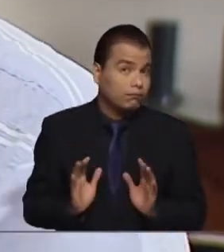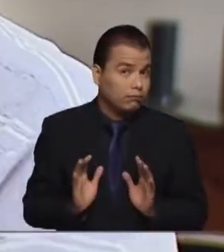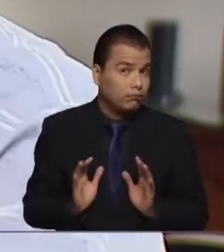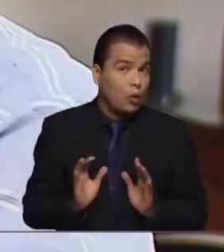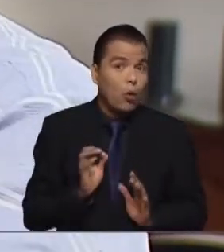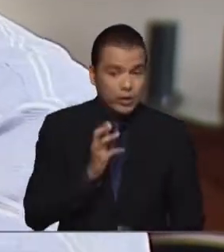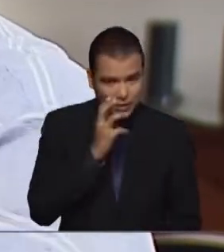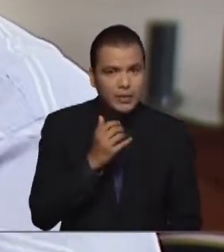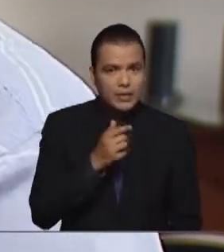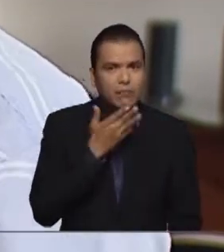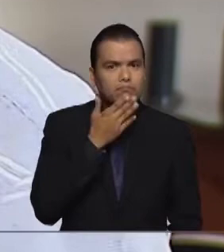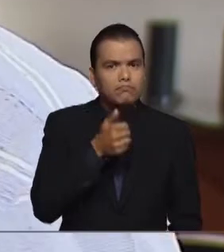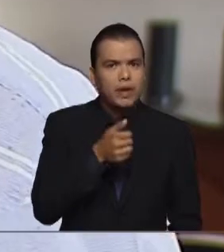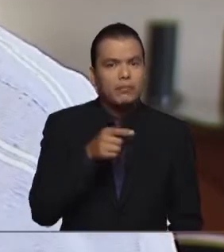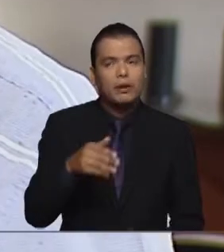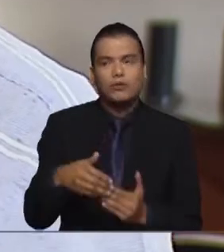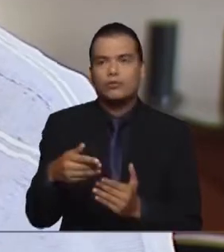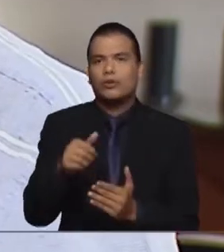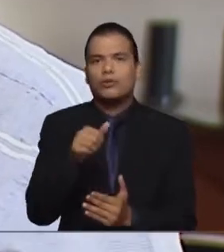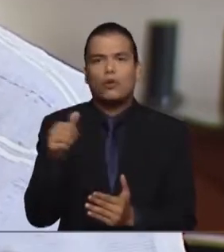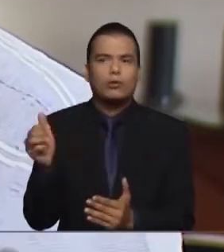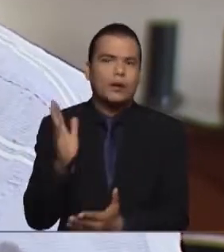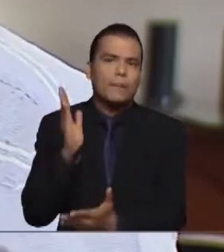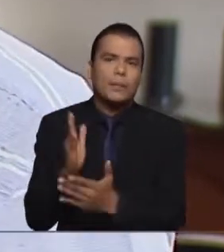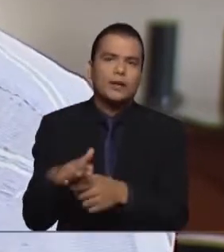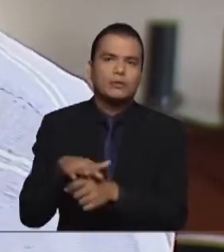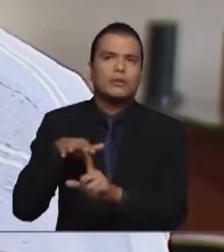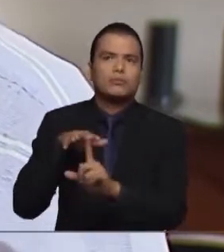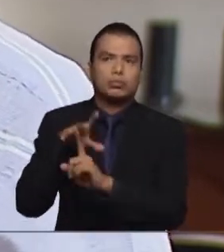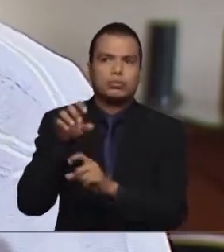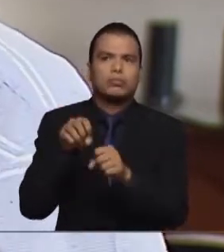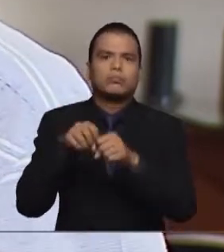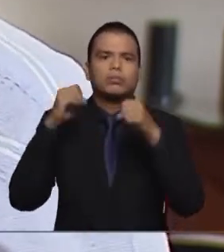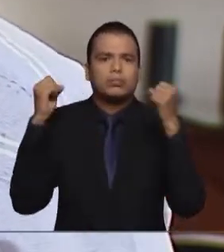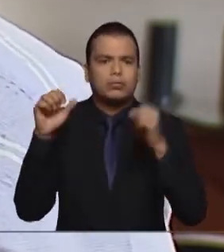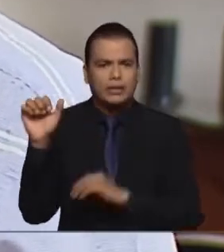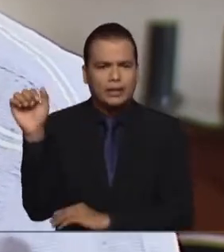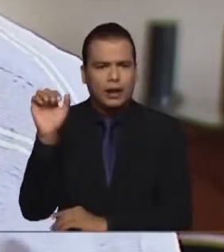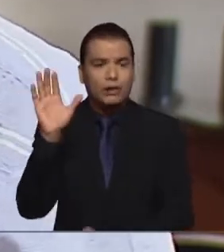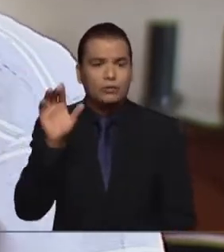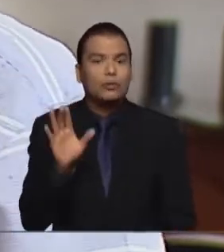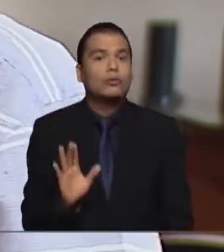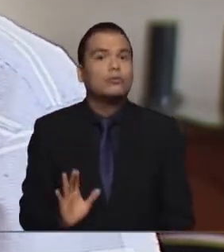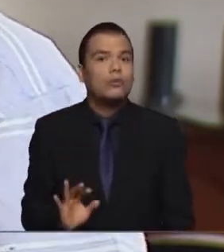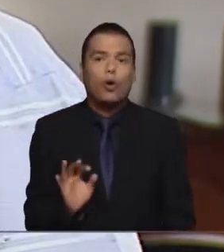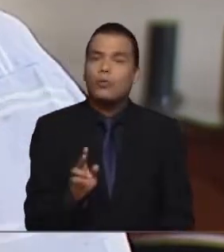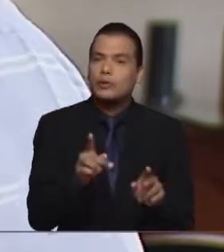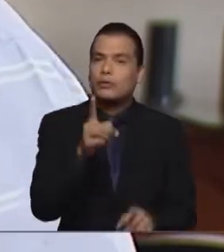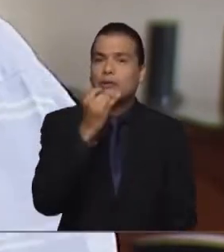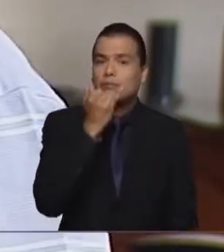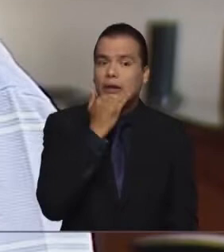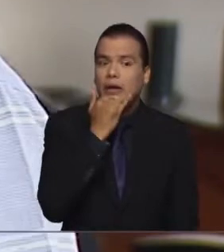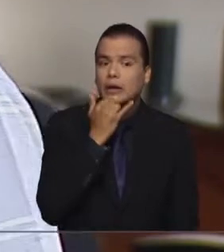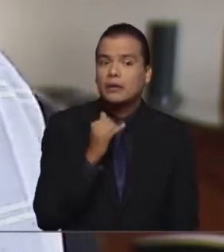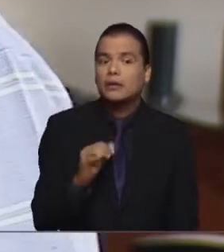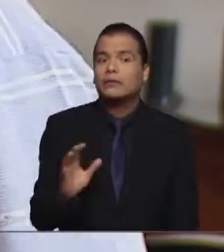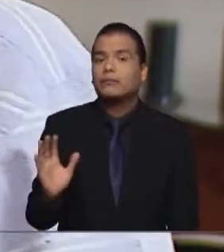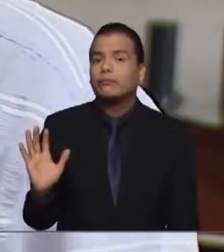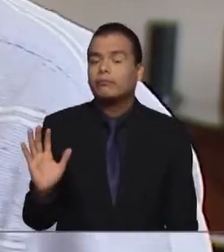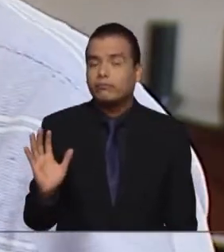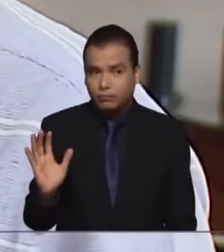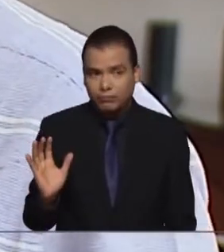ocasionó por un hueco en la vía, por manejo imprudente de la persona. Yo te doy un ejemplo, la